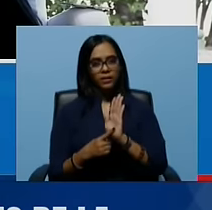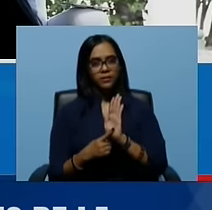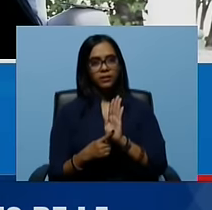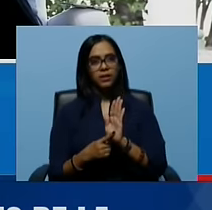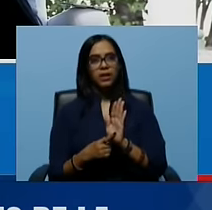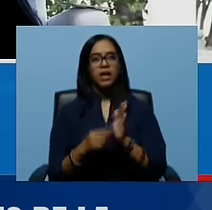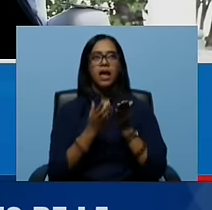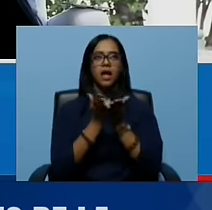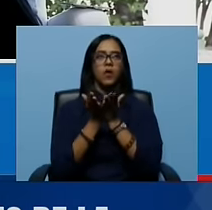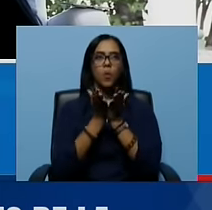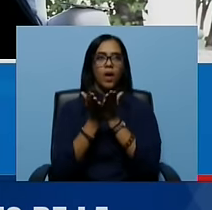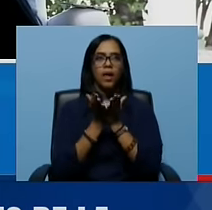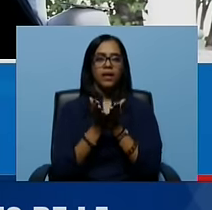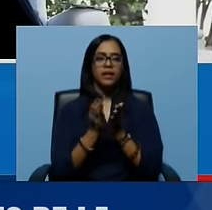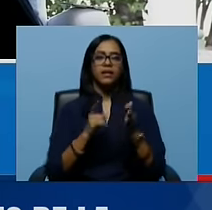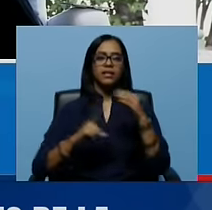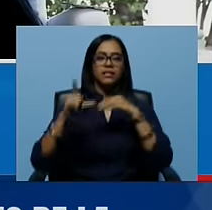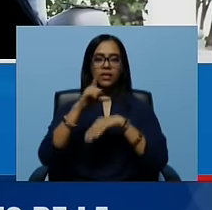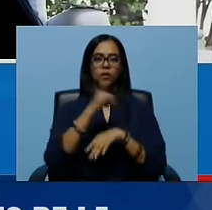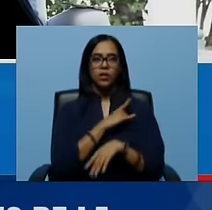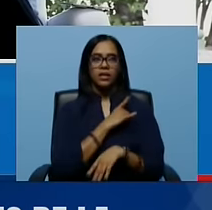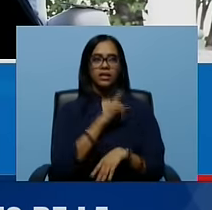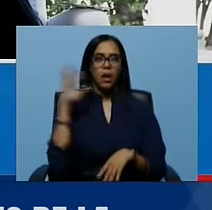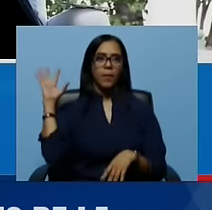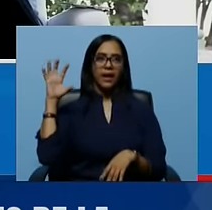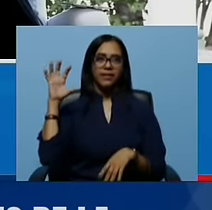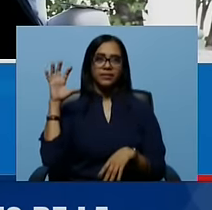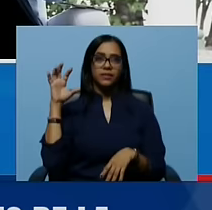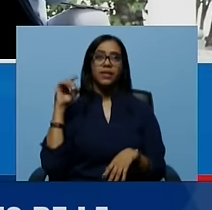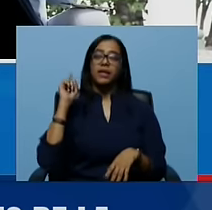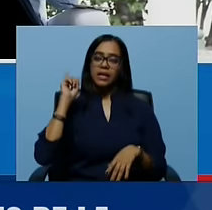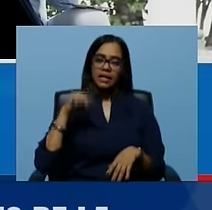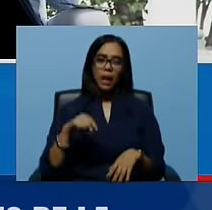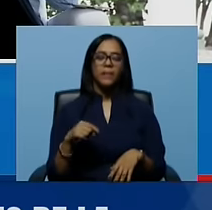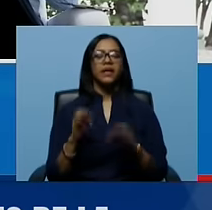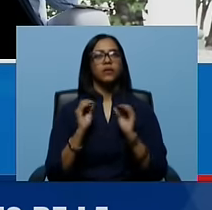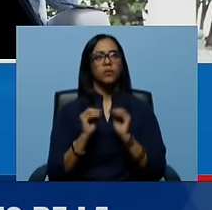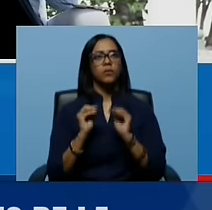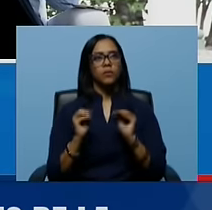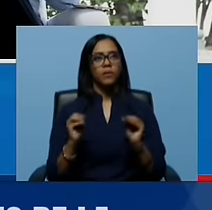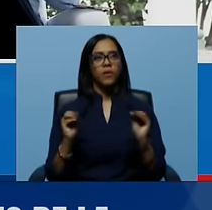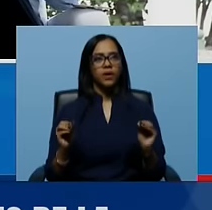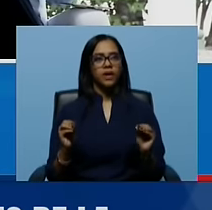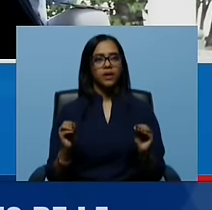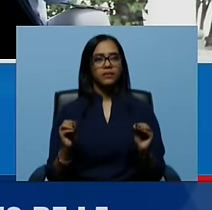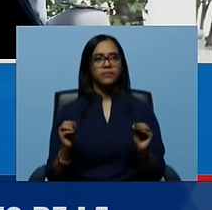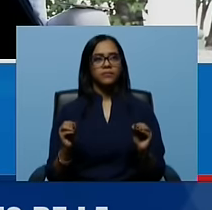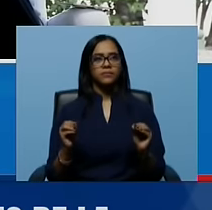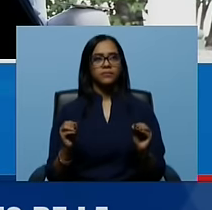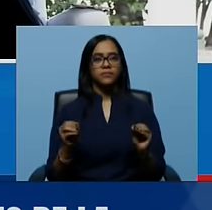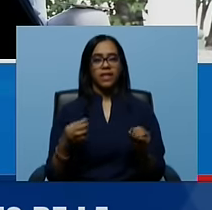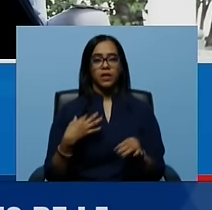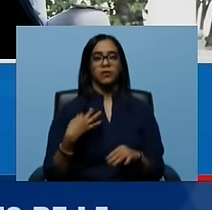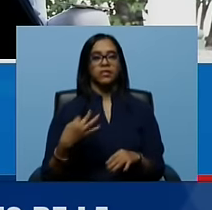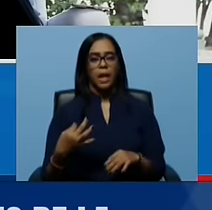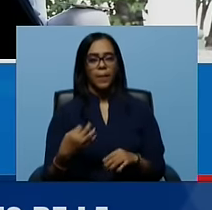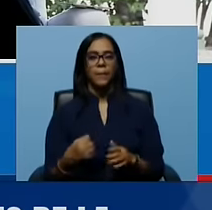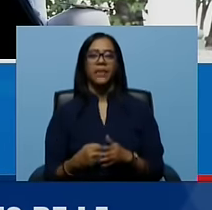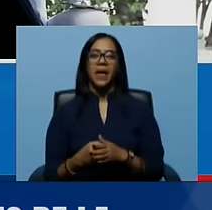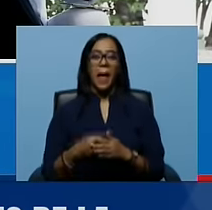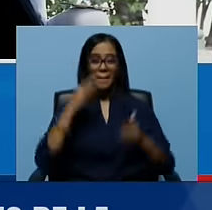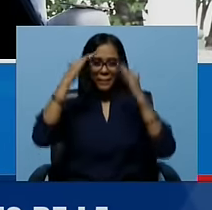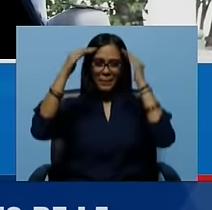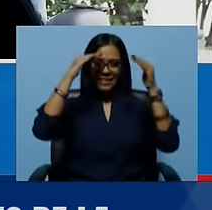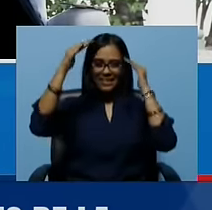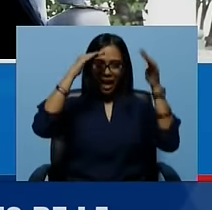las escuelas, liceos y universidades del país, que también nos convoca y nos llama. Bueno, mi saludo al oriente